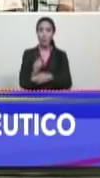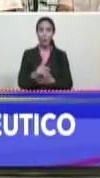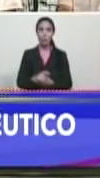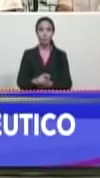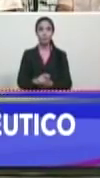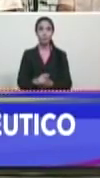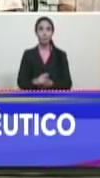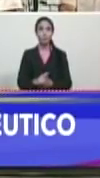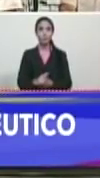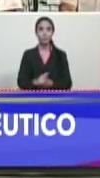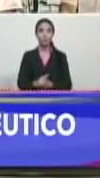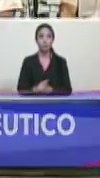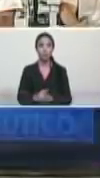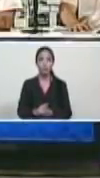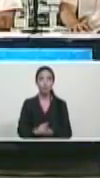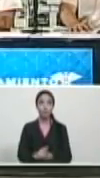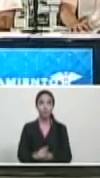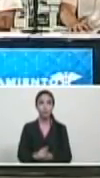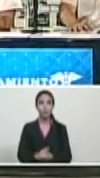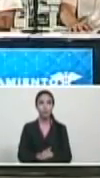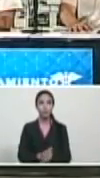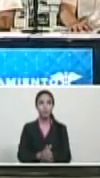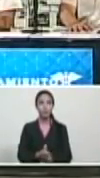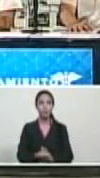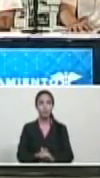de sustitución de importaciones,